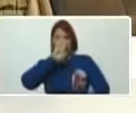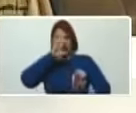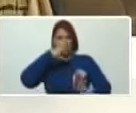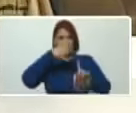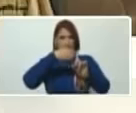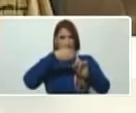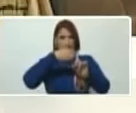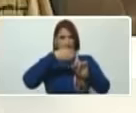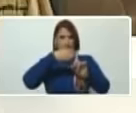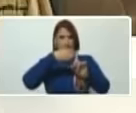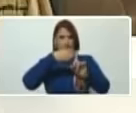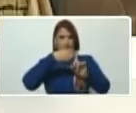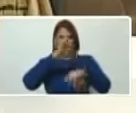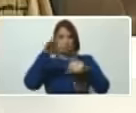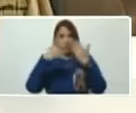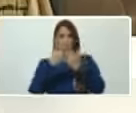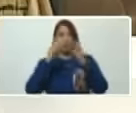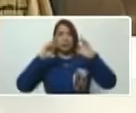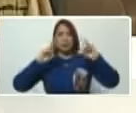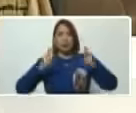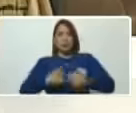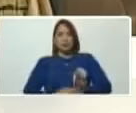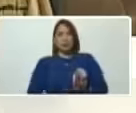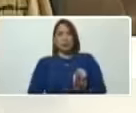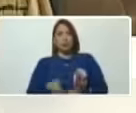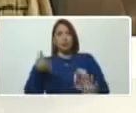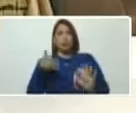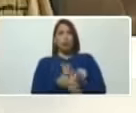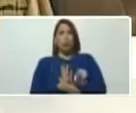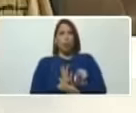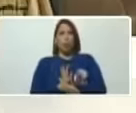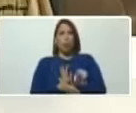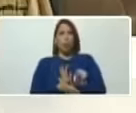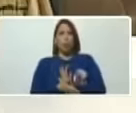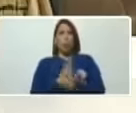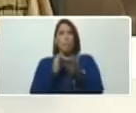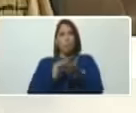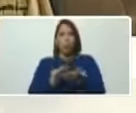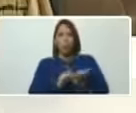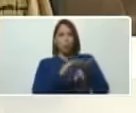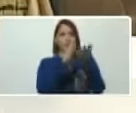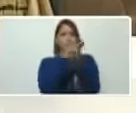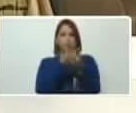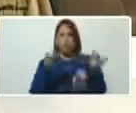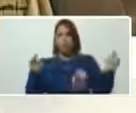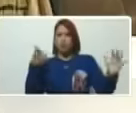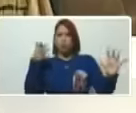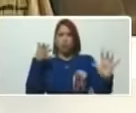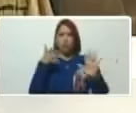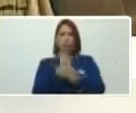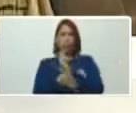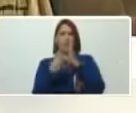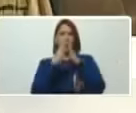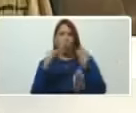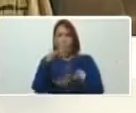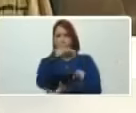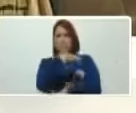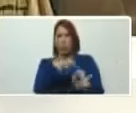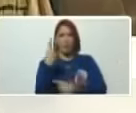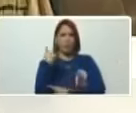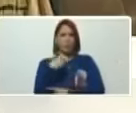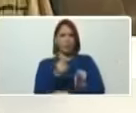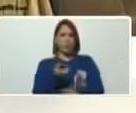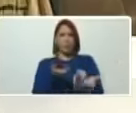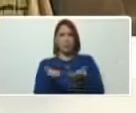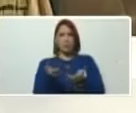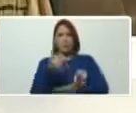al tema de la resolución de todas las averías de todos los problemas que tiene el servicio de